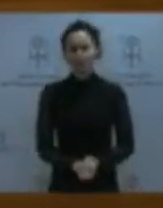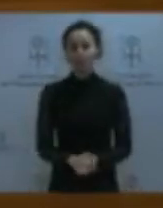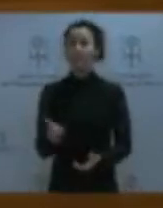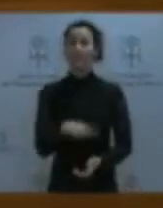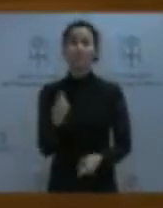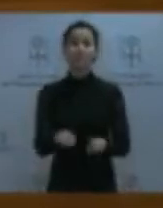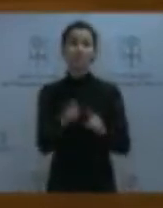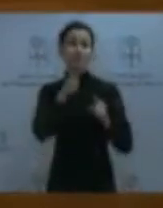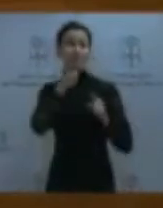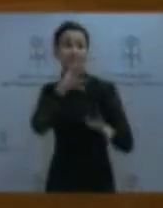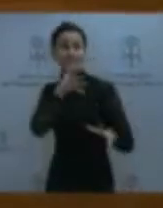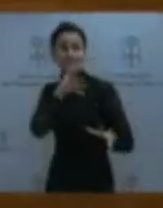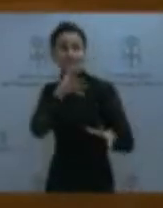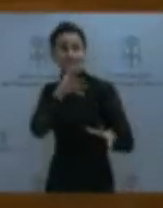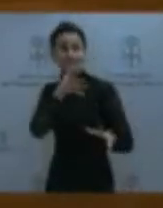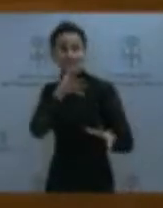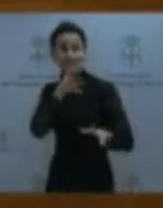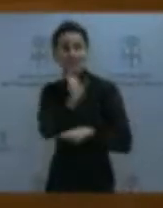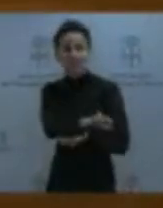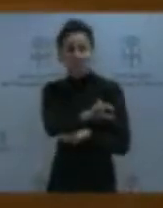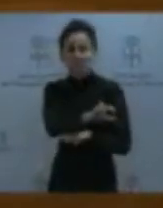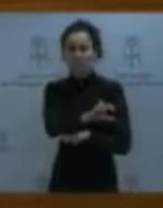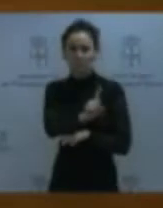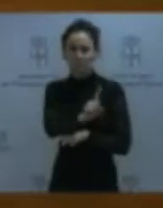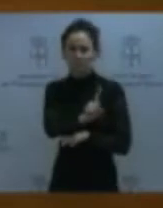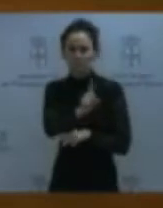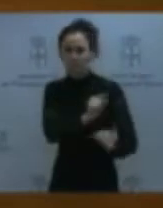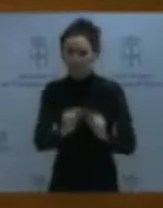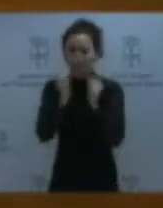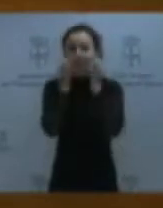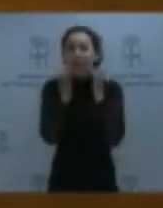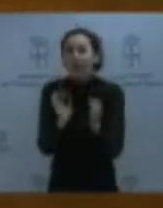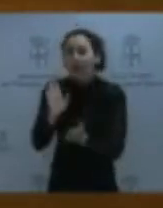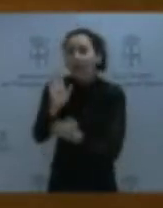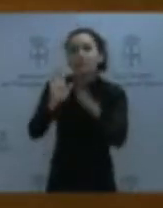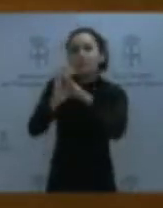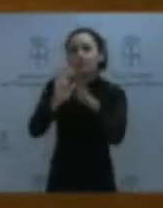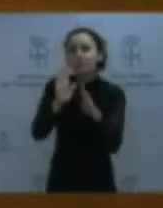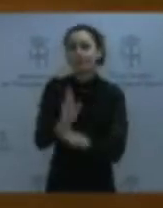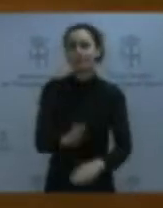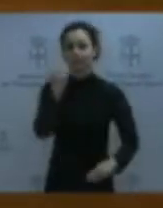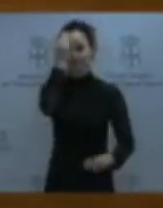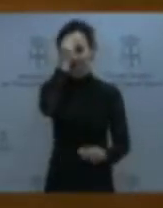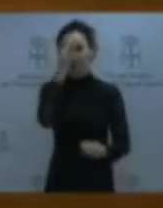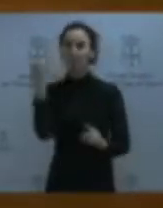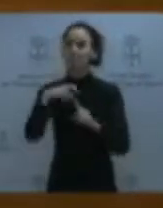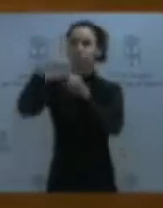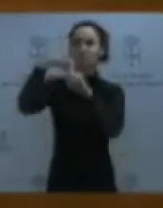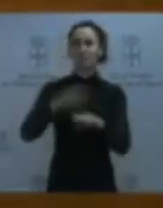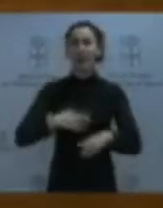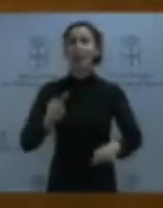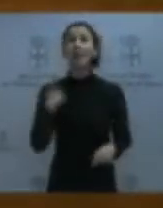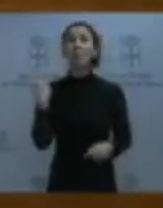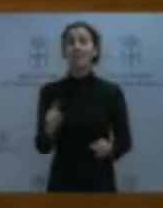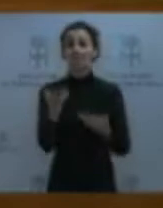y esperemos que aquí podamos tener un debate serio sobre propuestas reales. Y es ahí donde yo creo que es clave asumir que para no perder otros 10 años más hay que